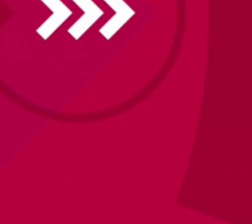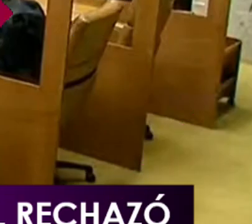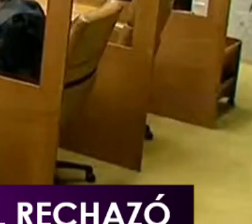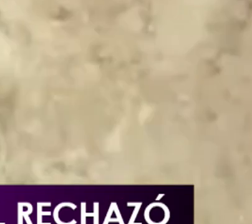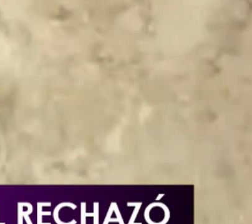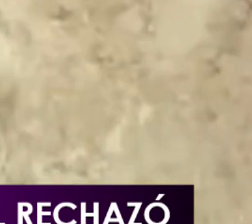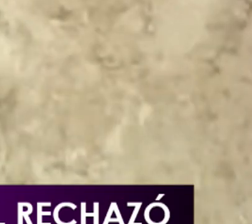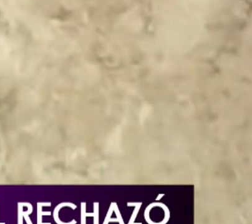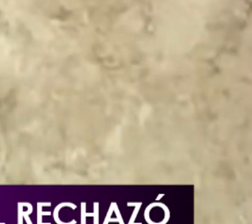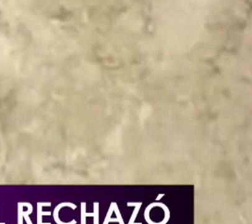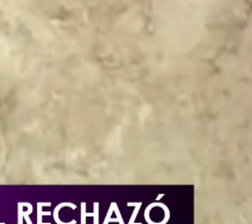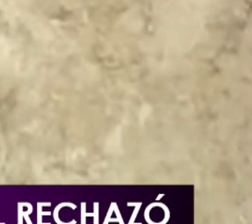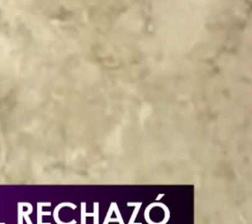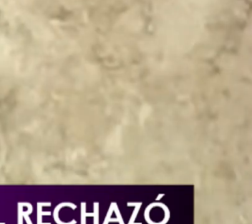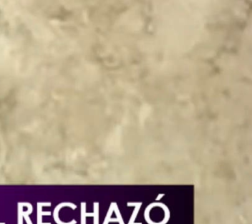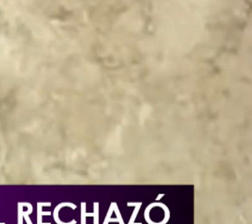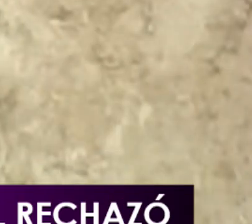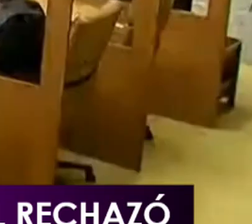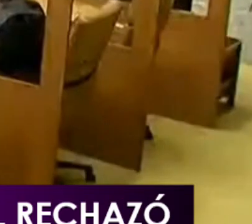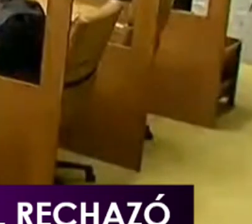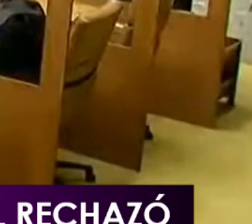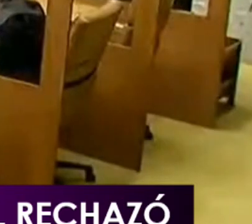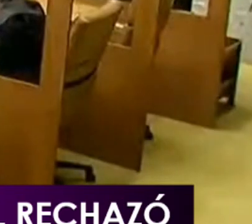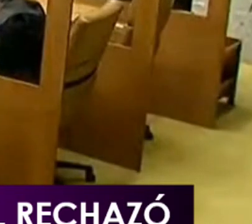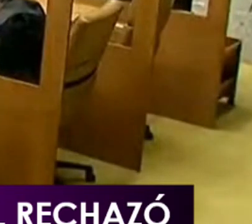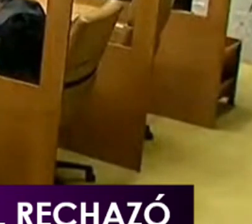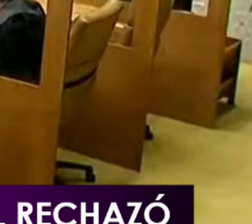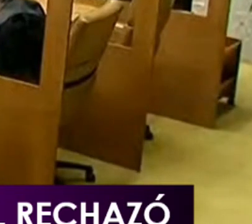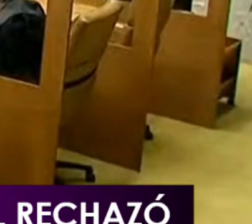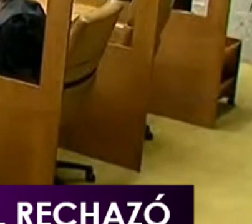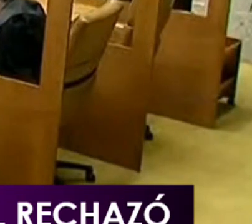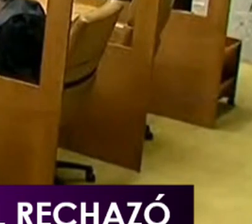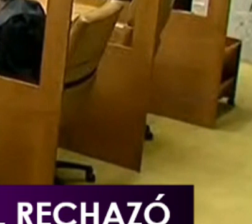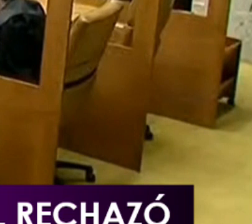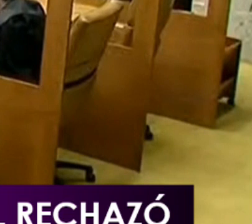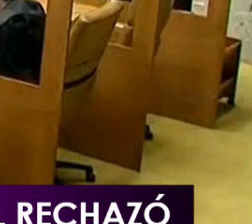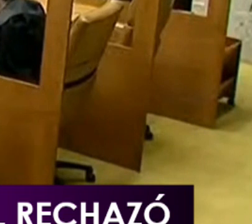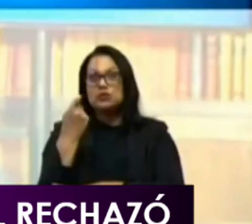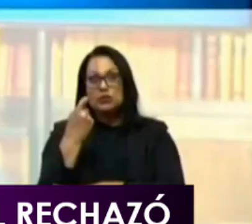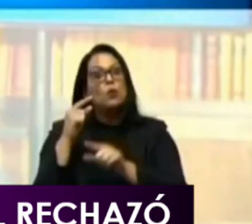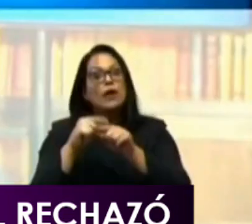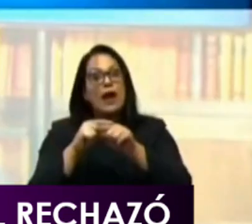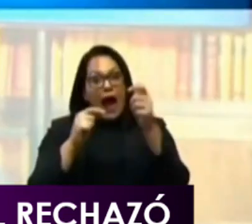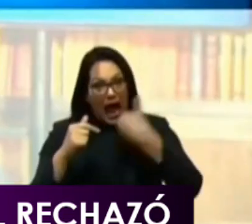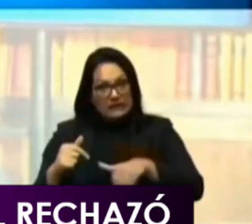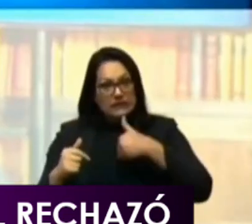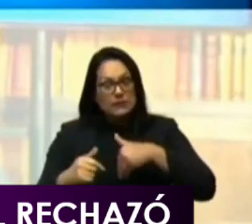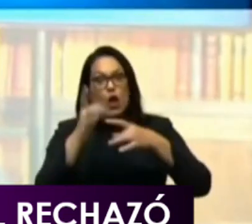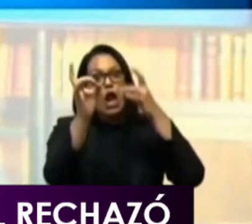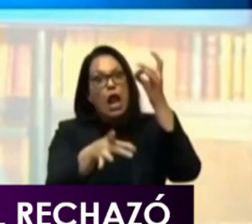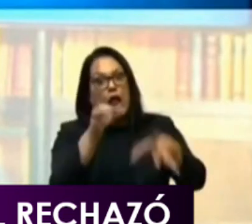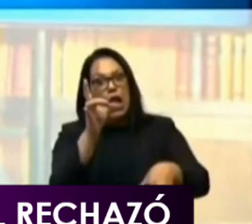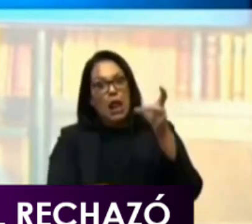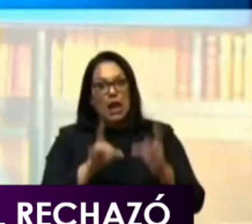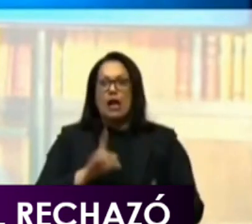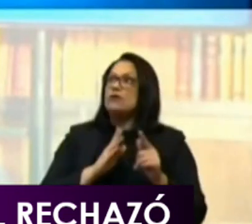retomar el voto impreso la comisión especial de la cámara de diputados rechazó la implementación del voto